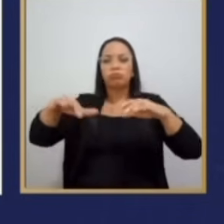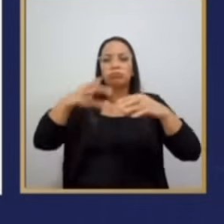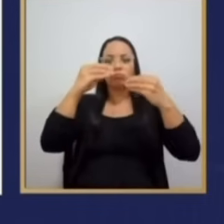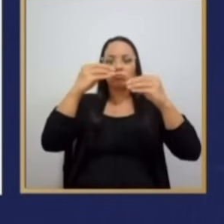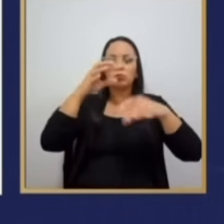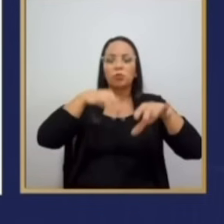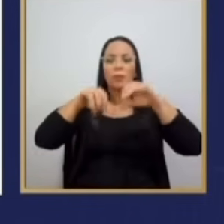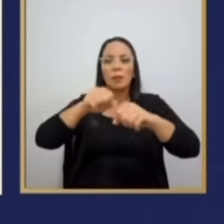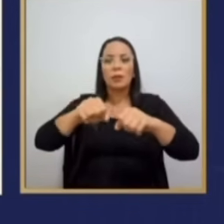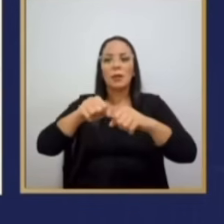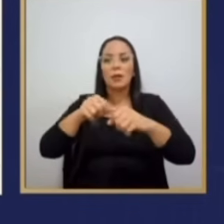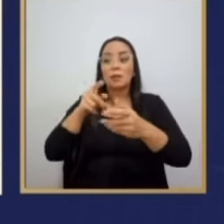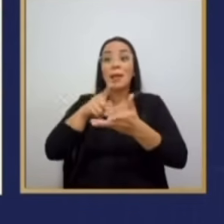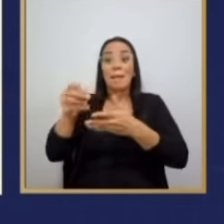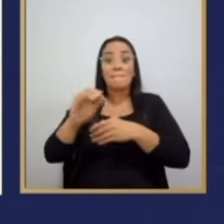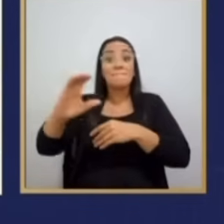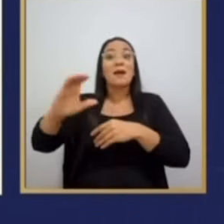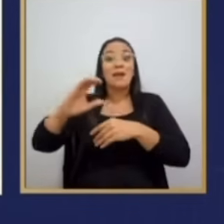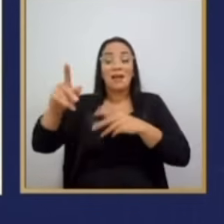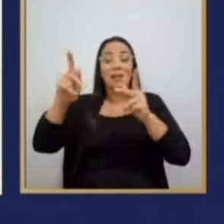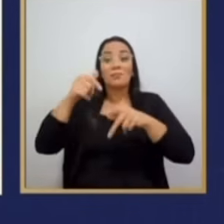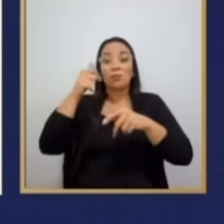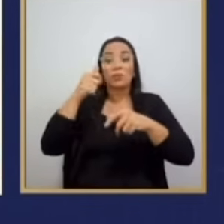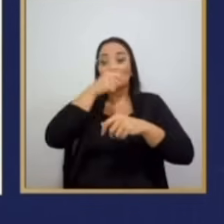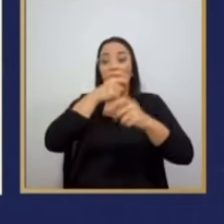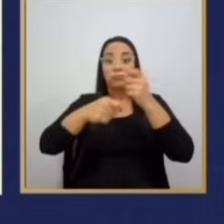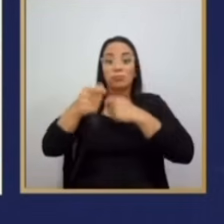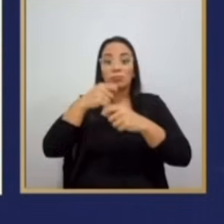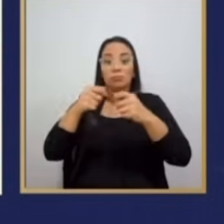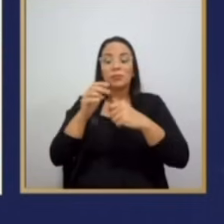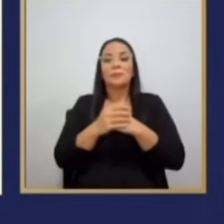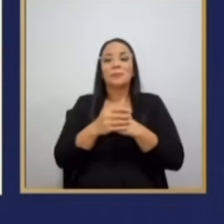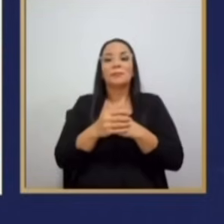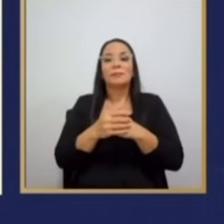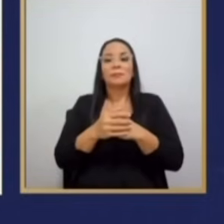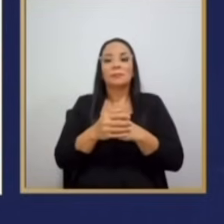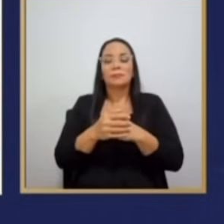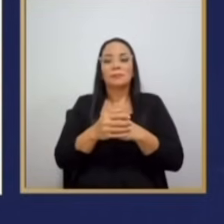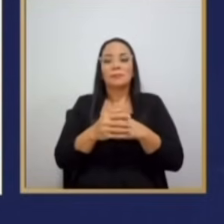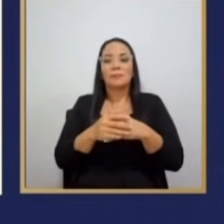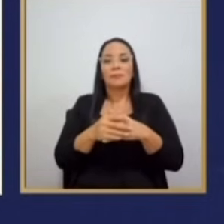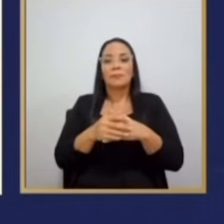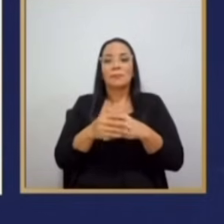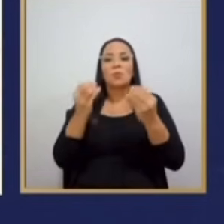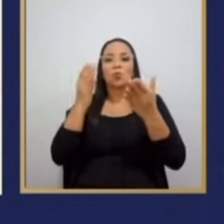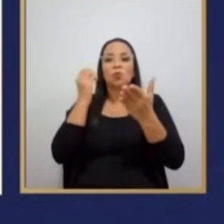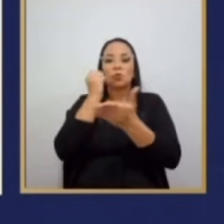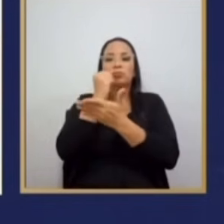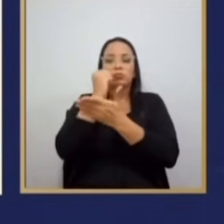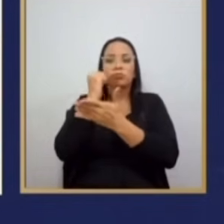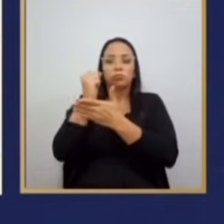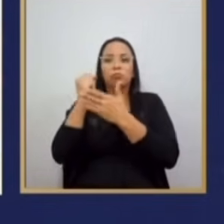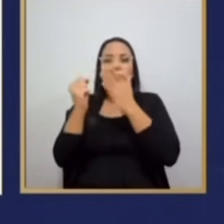supermercados, tenían que dar peaje. Y encima de eso, las tasas de asesinato eran